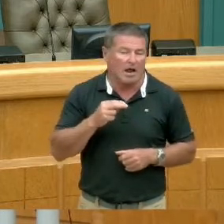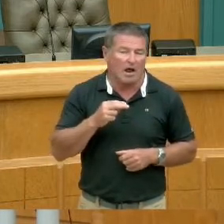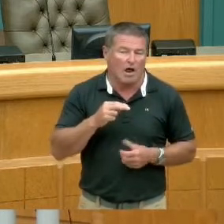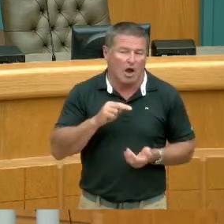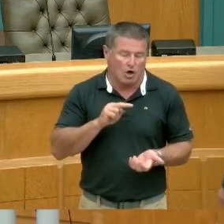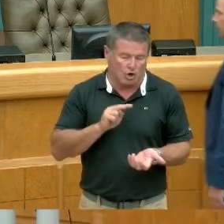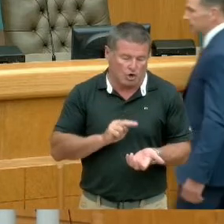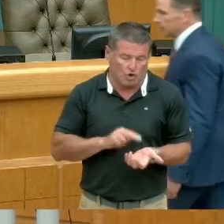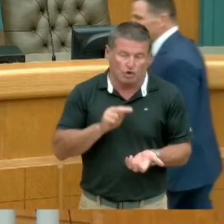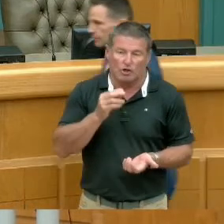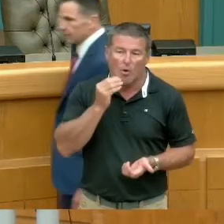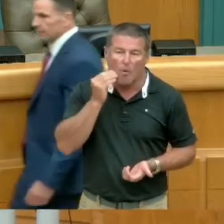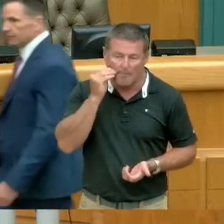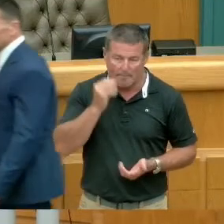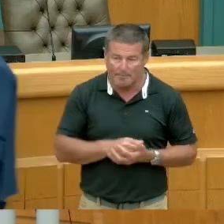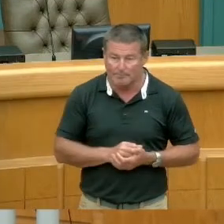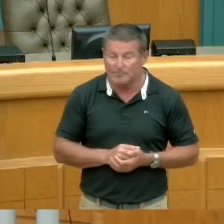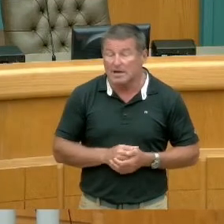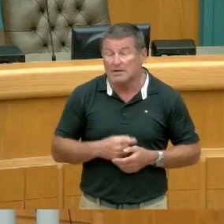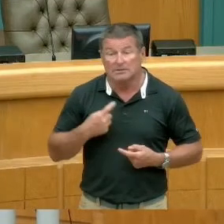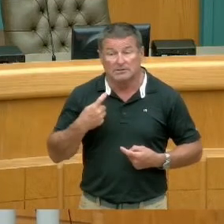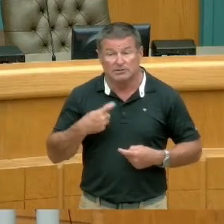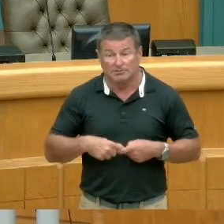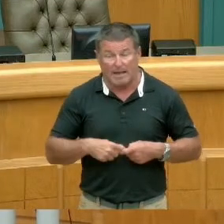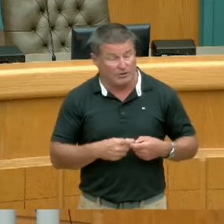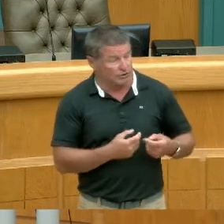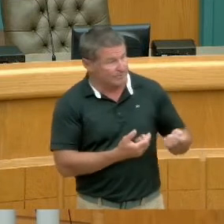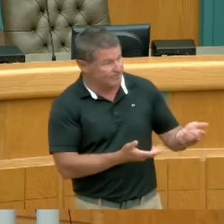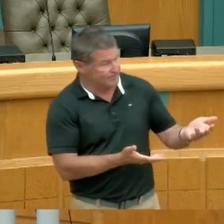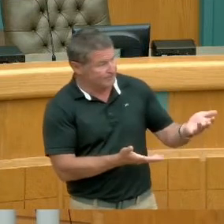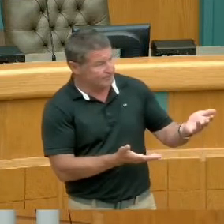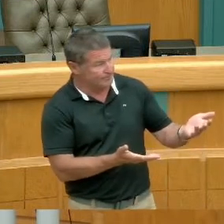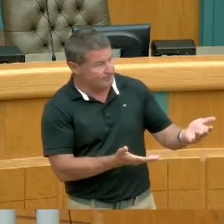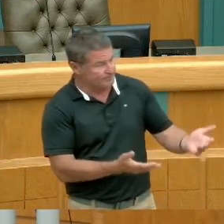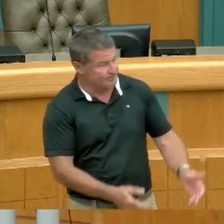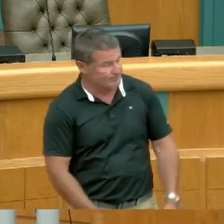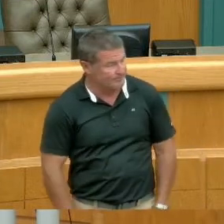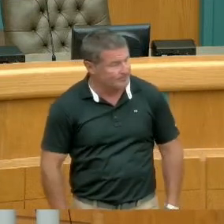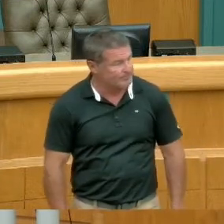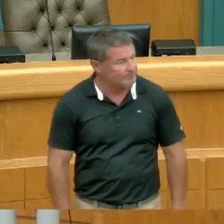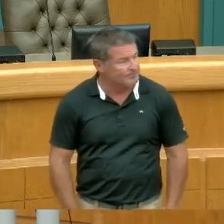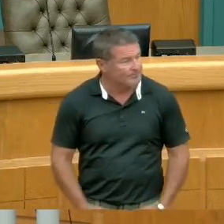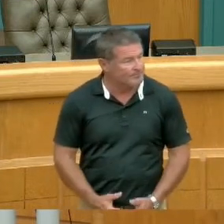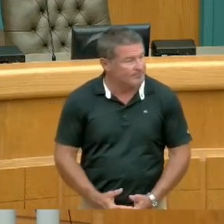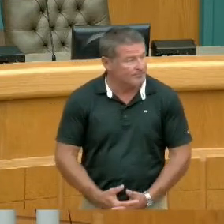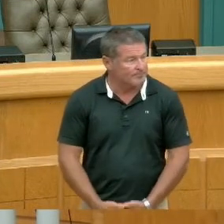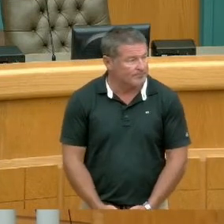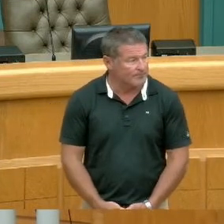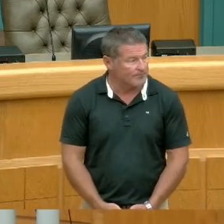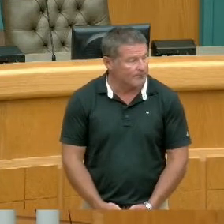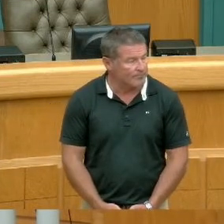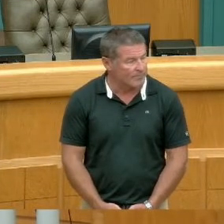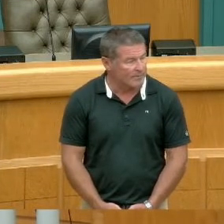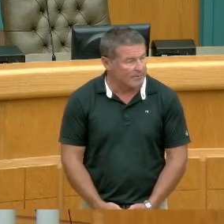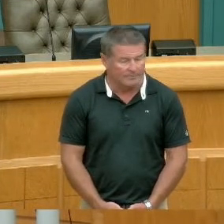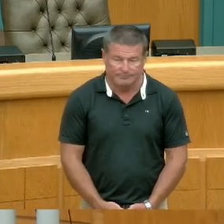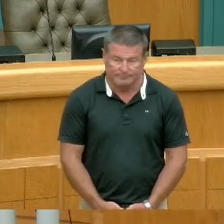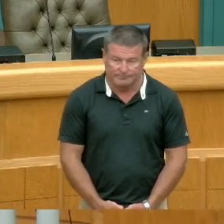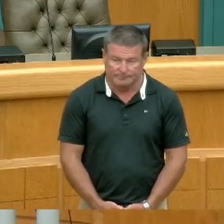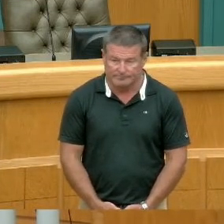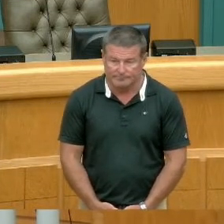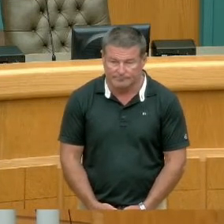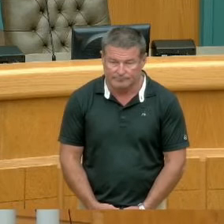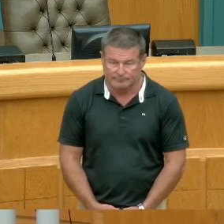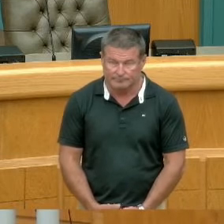que en las últimas 24 horas se han reportado 6 casos confirmados por el coronavirus, haciendo un total de 248 casos. 145 son